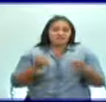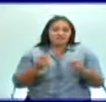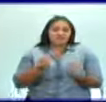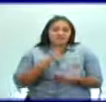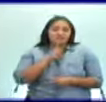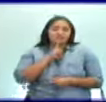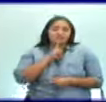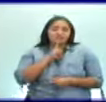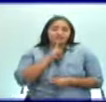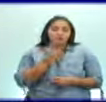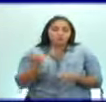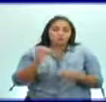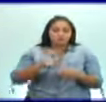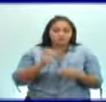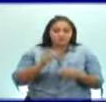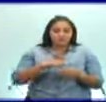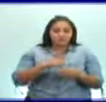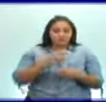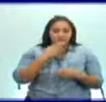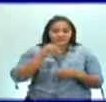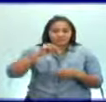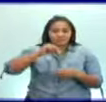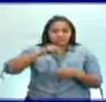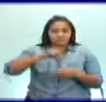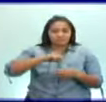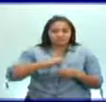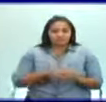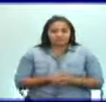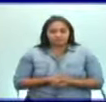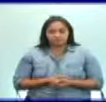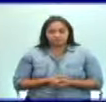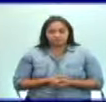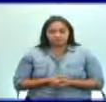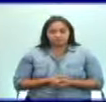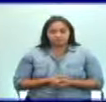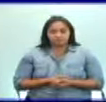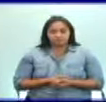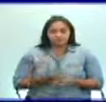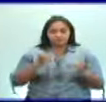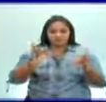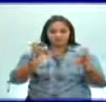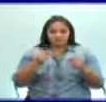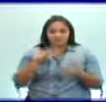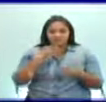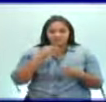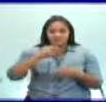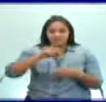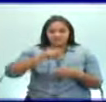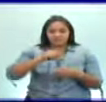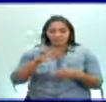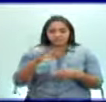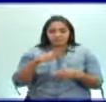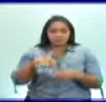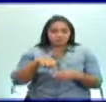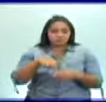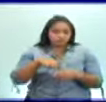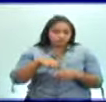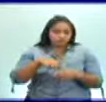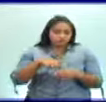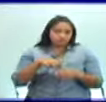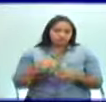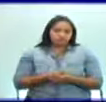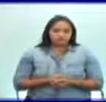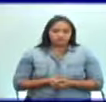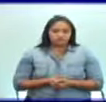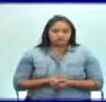cantidad en gramos de sal, ahí le muestro C mayúscula, la cantidad Q sub t de sal que no se disuelve luego de t segundos está dada por la ecuación